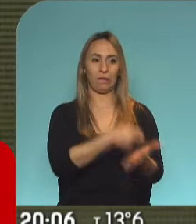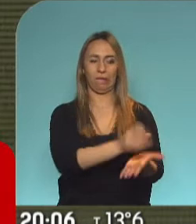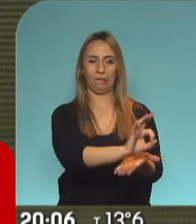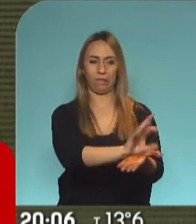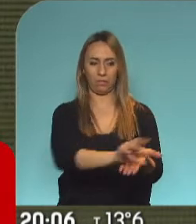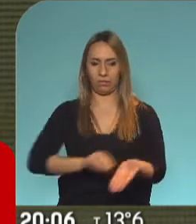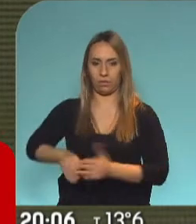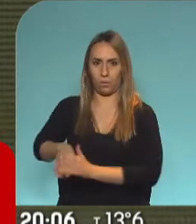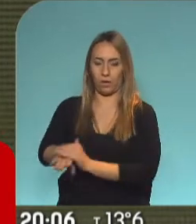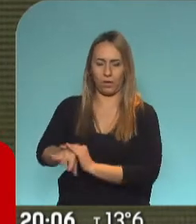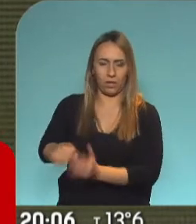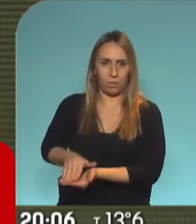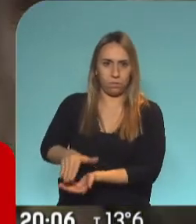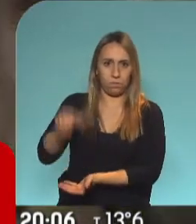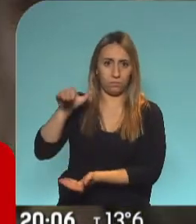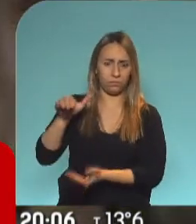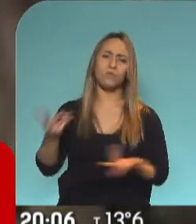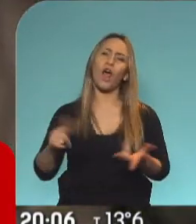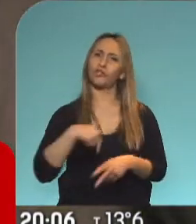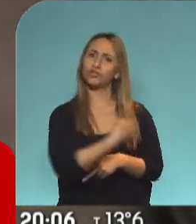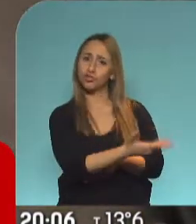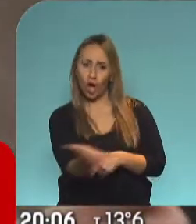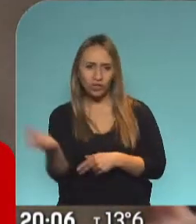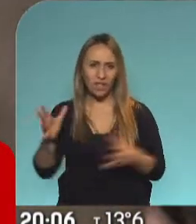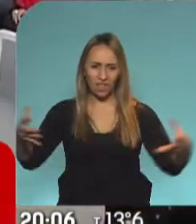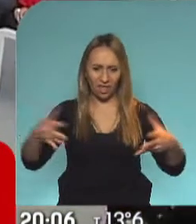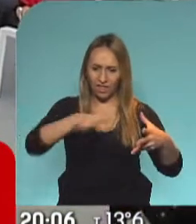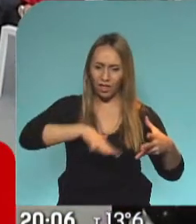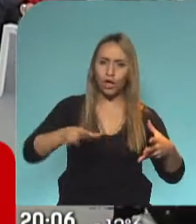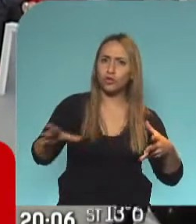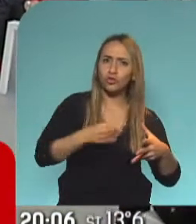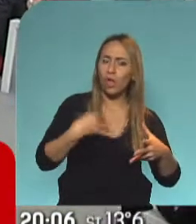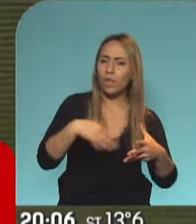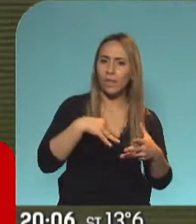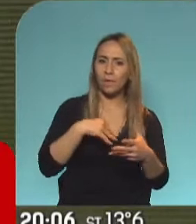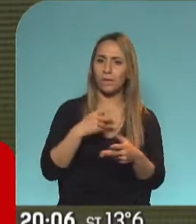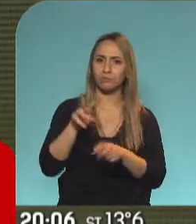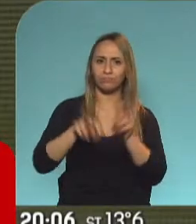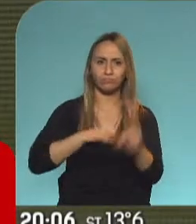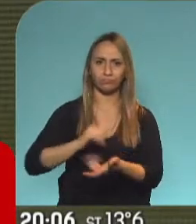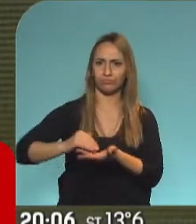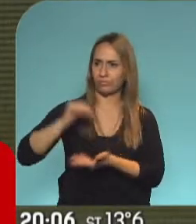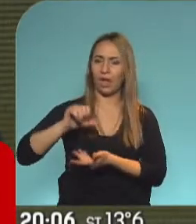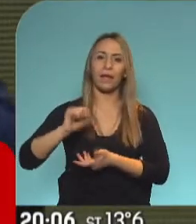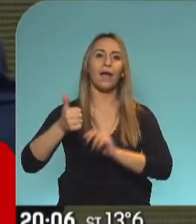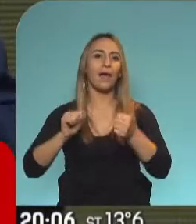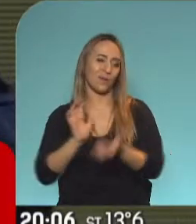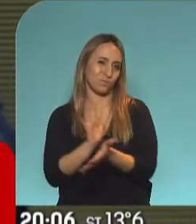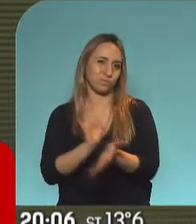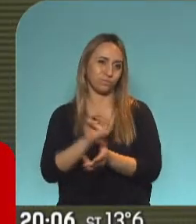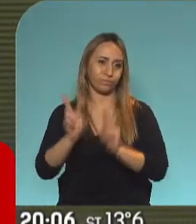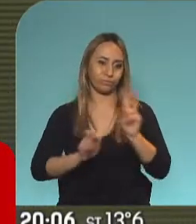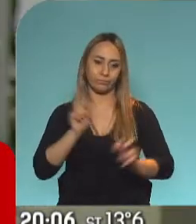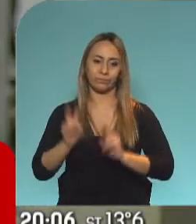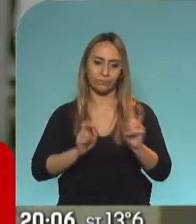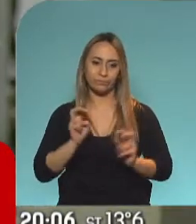sociedad se supone que todos ganamos lo que nos merecemos. Cuando en una sociedad alguien gana mucho y otros